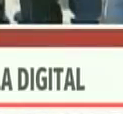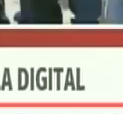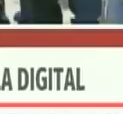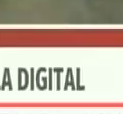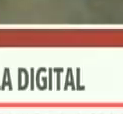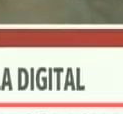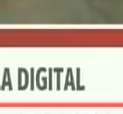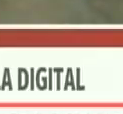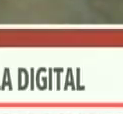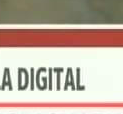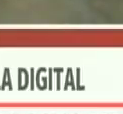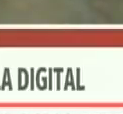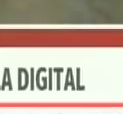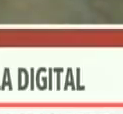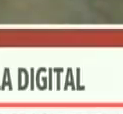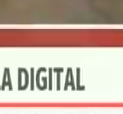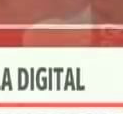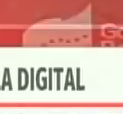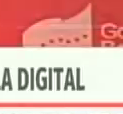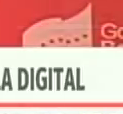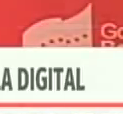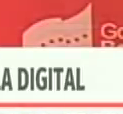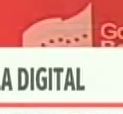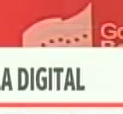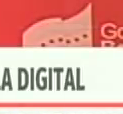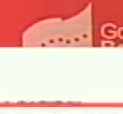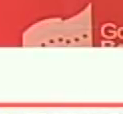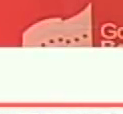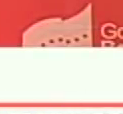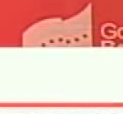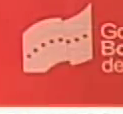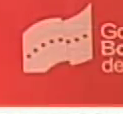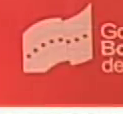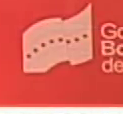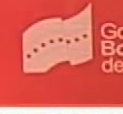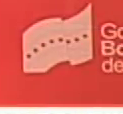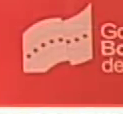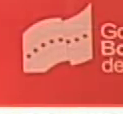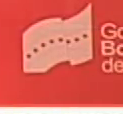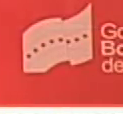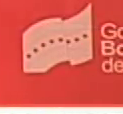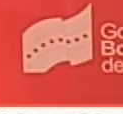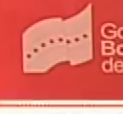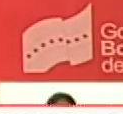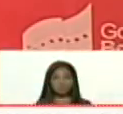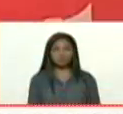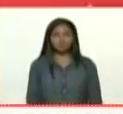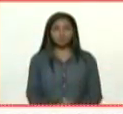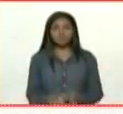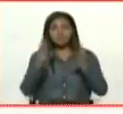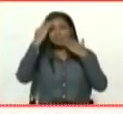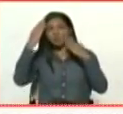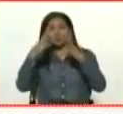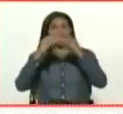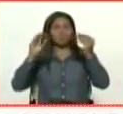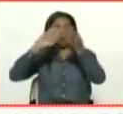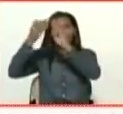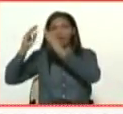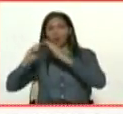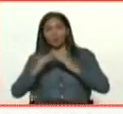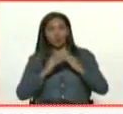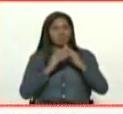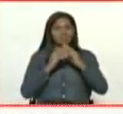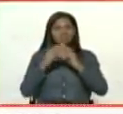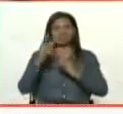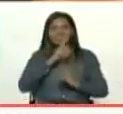siempre! ¡Traidores nunca! Saludo a la comunidad de Tarma, allá en Carayaca, y un aplauso desde aquí, desde la